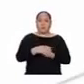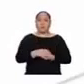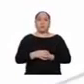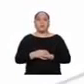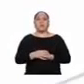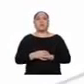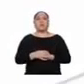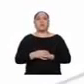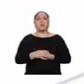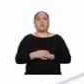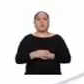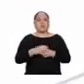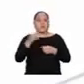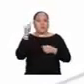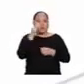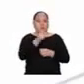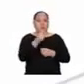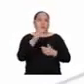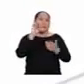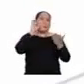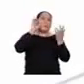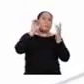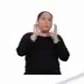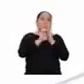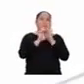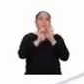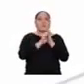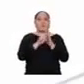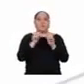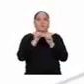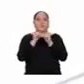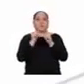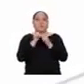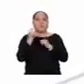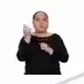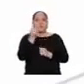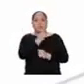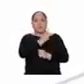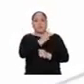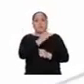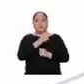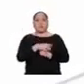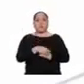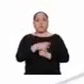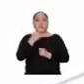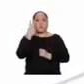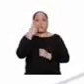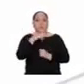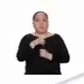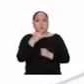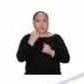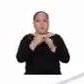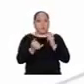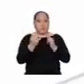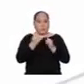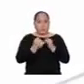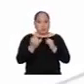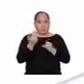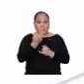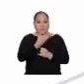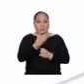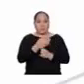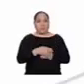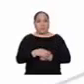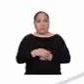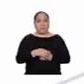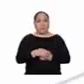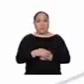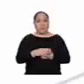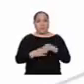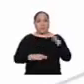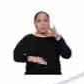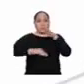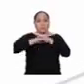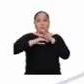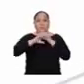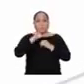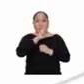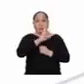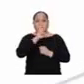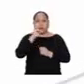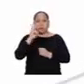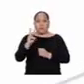12. Es como la alternativa 1. ¿Ves el último intervalo? Va hasta la edad